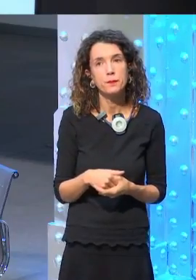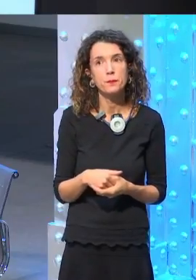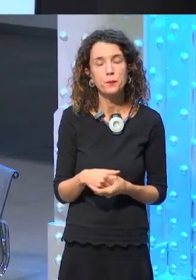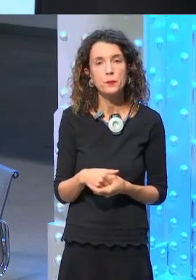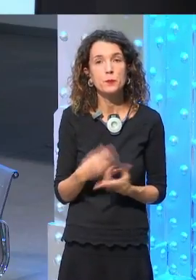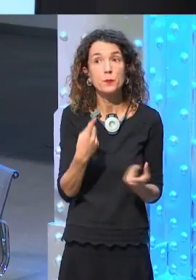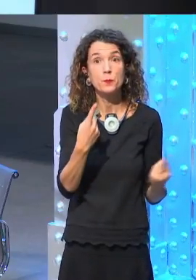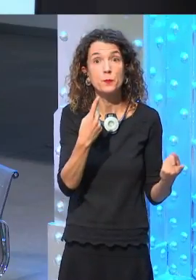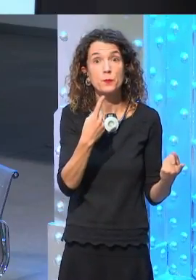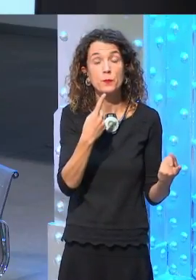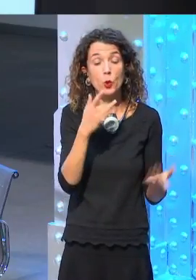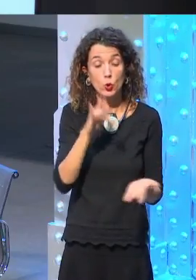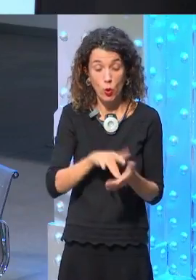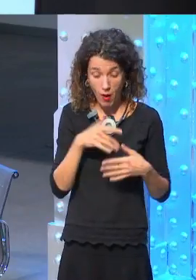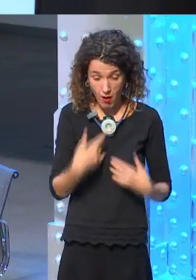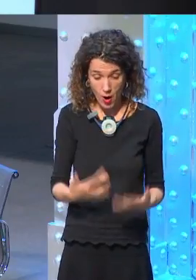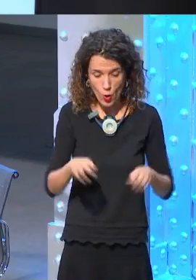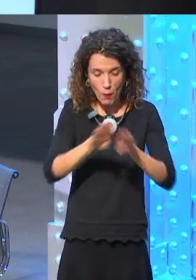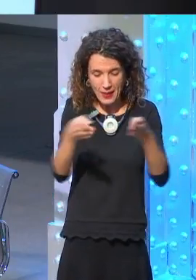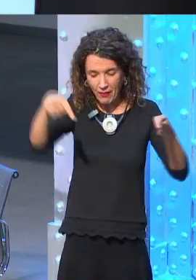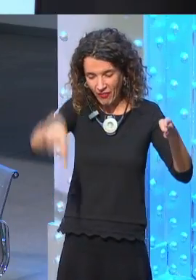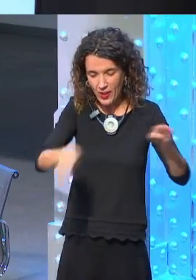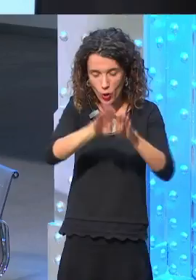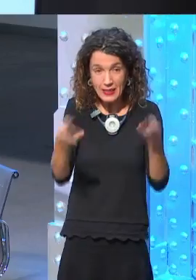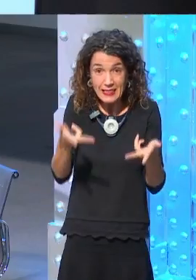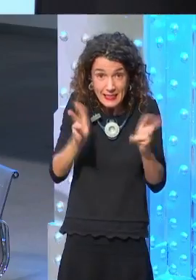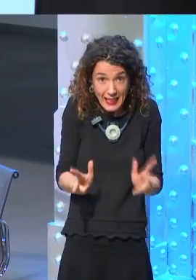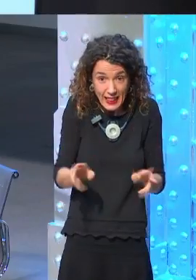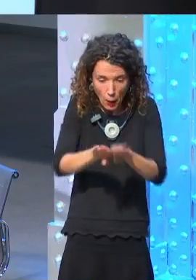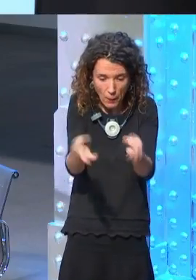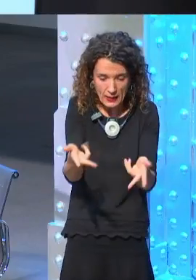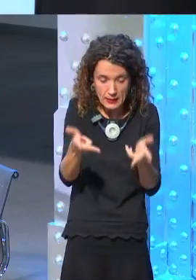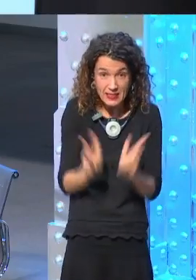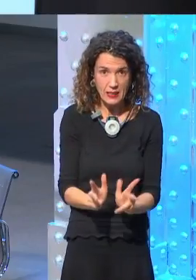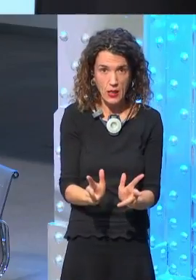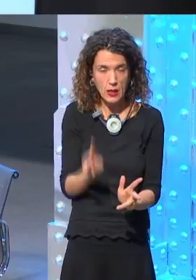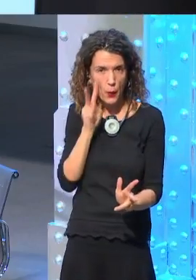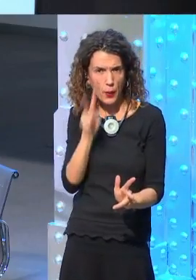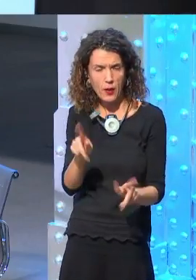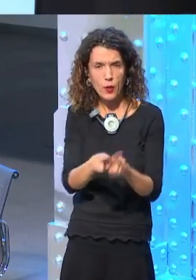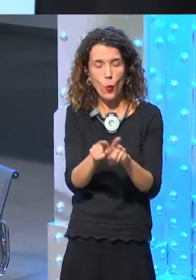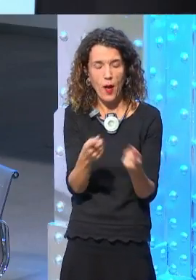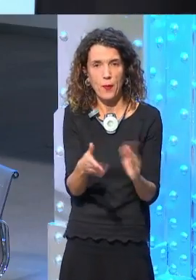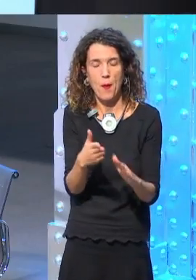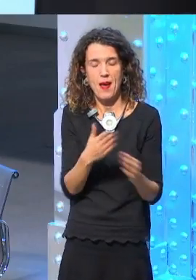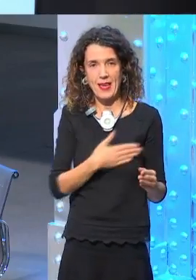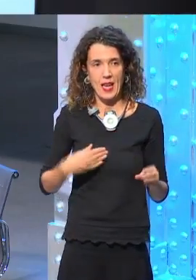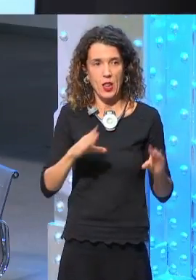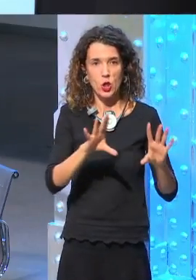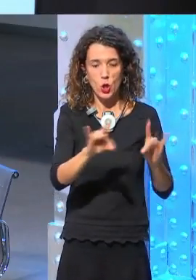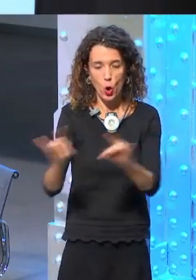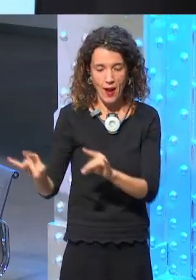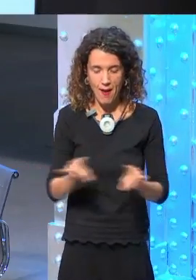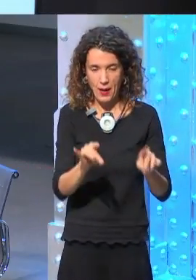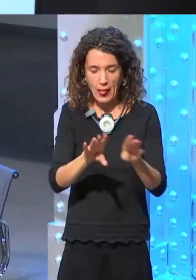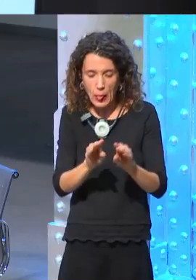nos indican de que está ocurriendo algo en la parte inferior de la mesa. Si te sientas en la mesa, tienes la tentación de tocar la parte